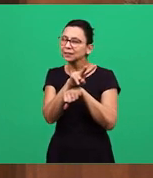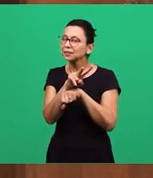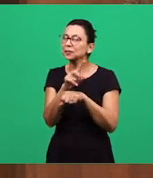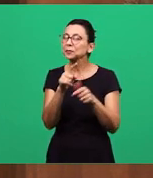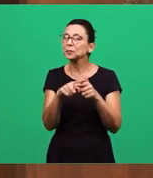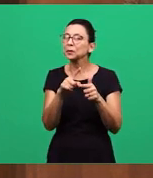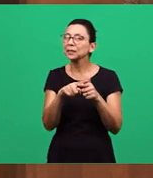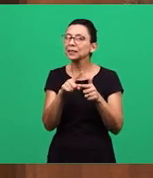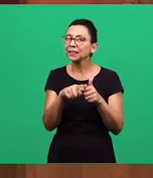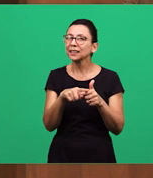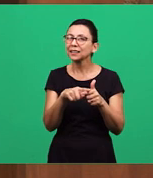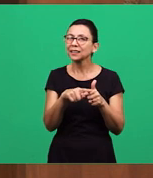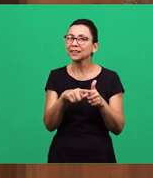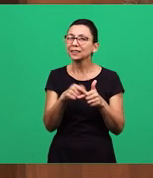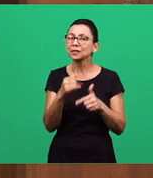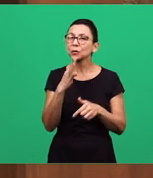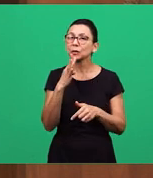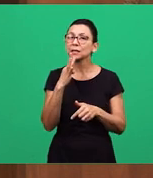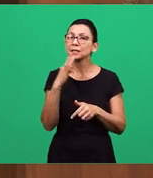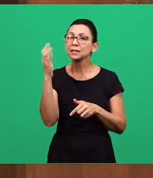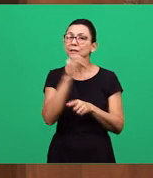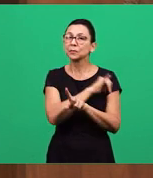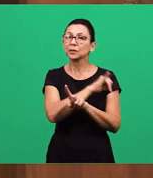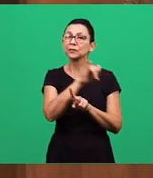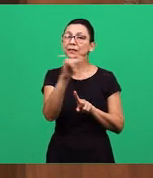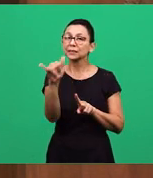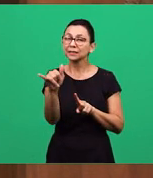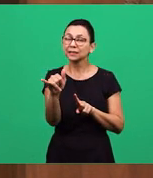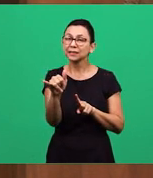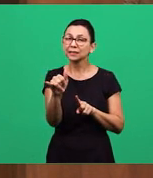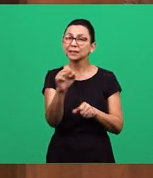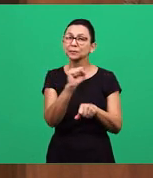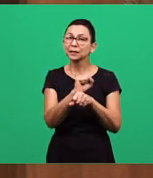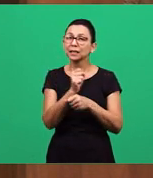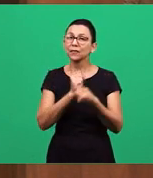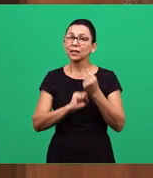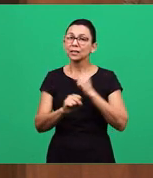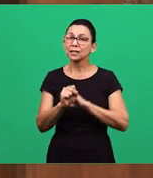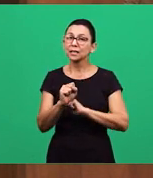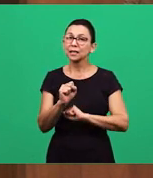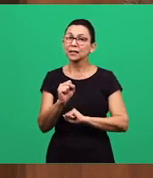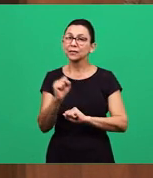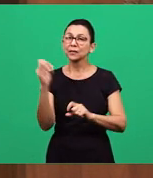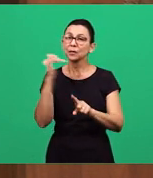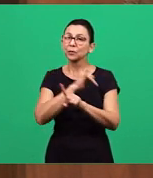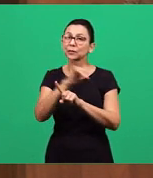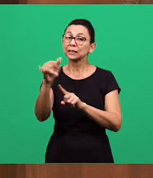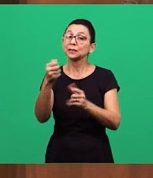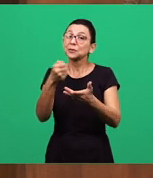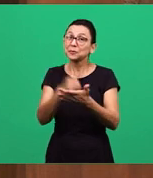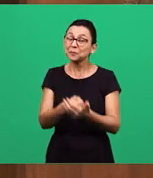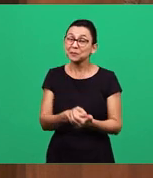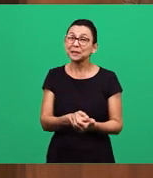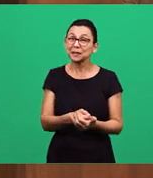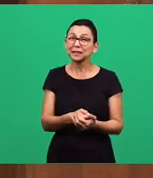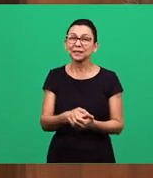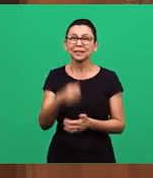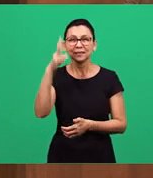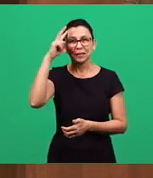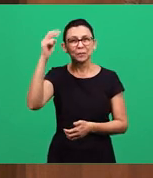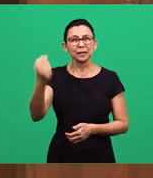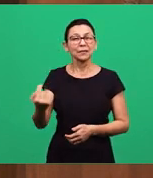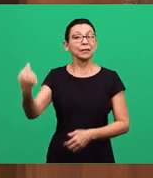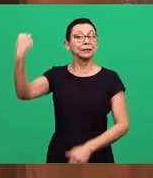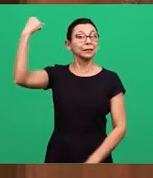estaban vigilando aquello que era más importante para ellos, porque era el cumplimiento de la profecía. Ellos sabían, porque los profetas